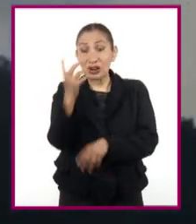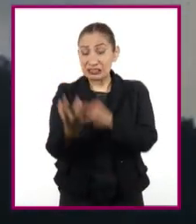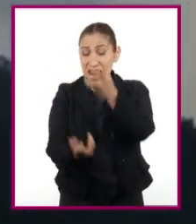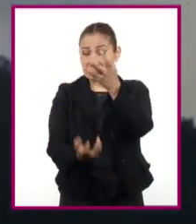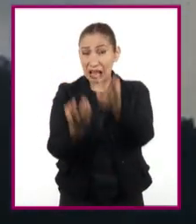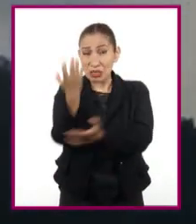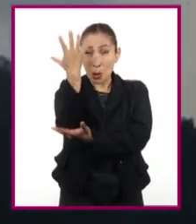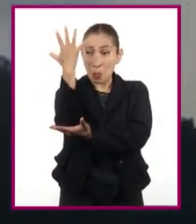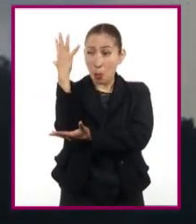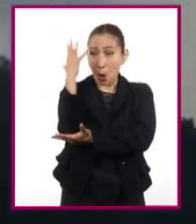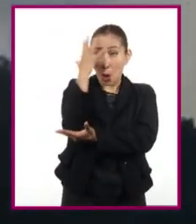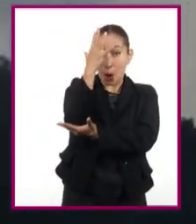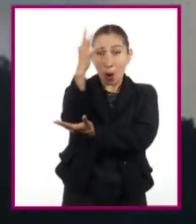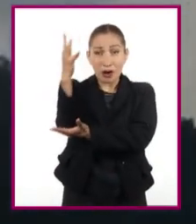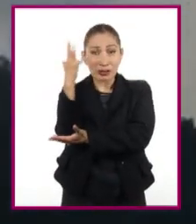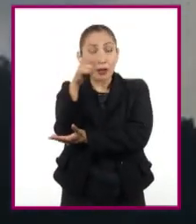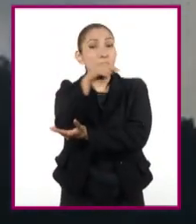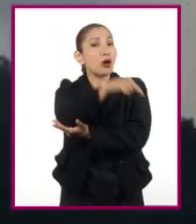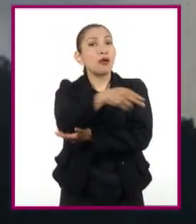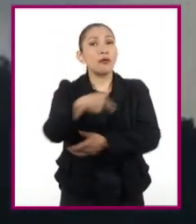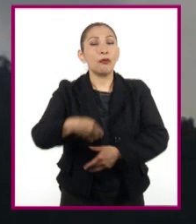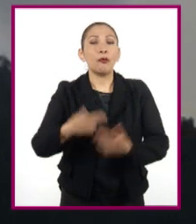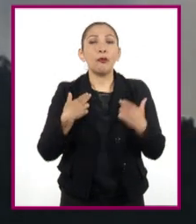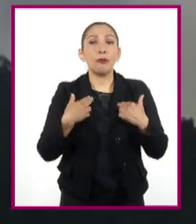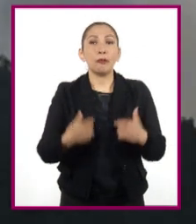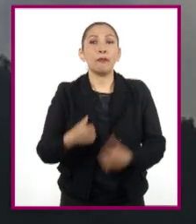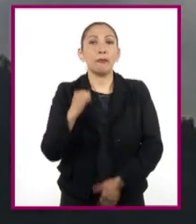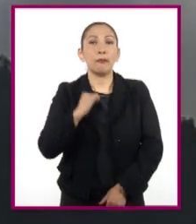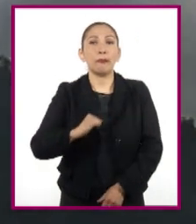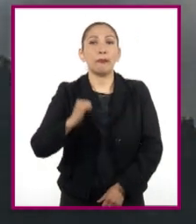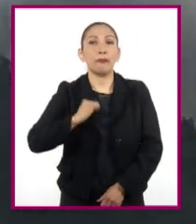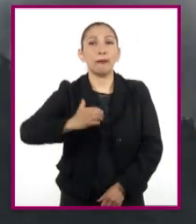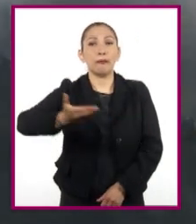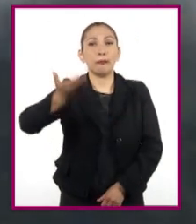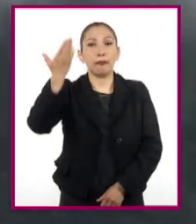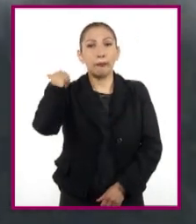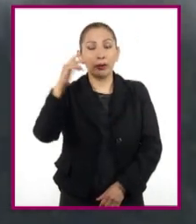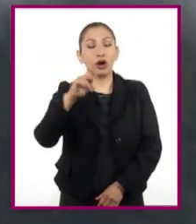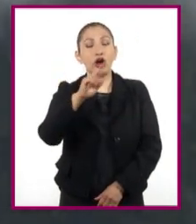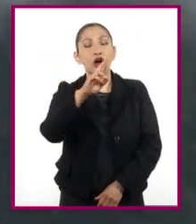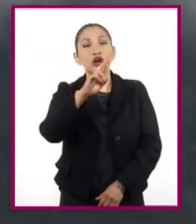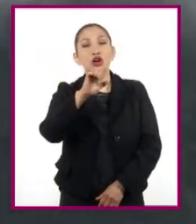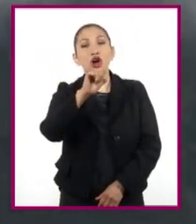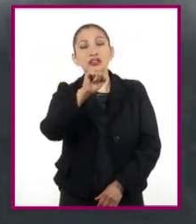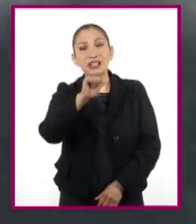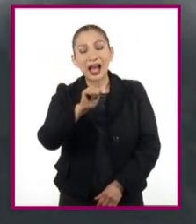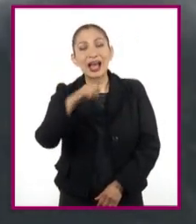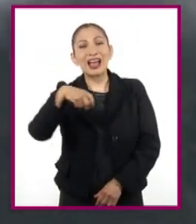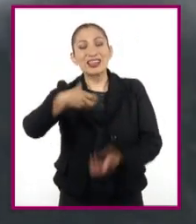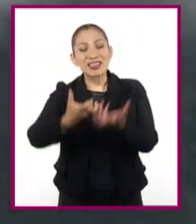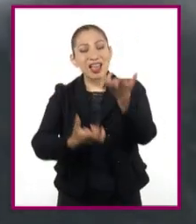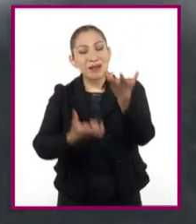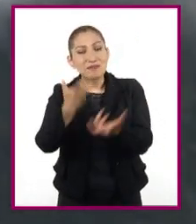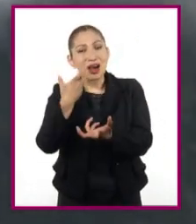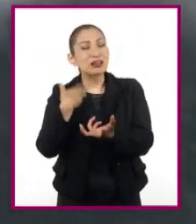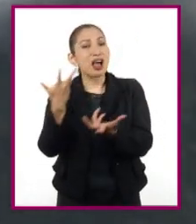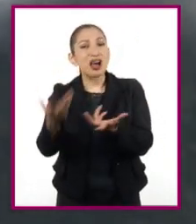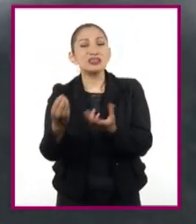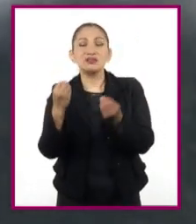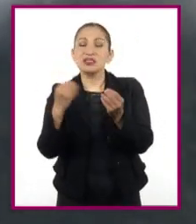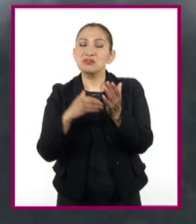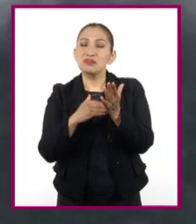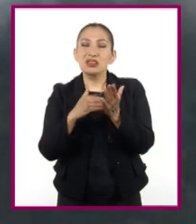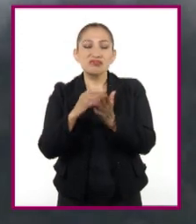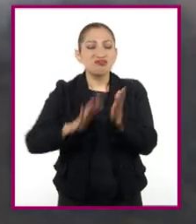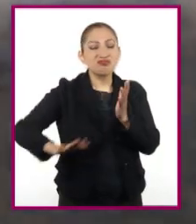incendios forestales provocados por las prácticas ancestrales de roza, tumba y quema, que provocan la pérdida de cientos